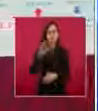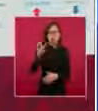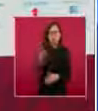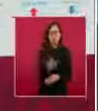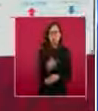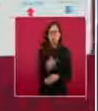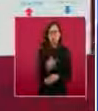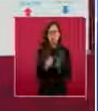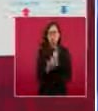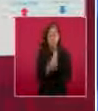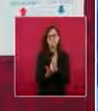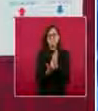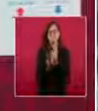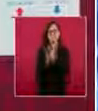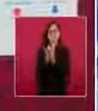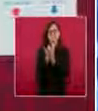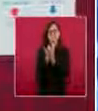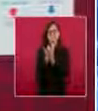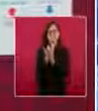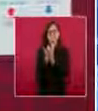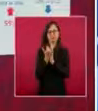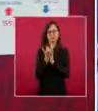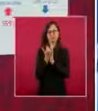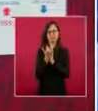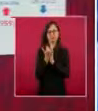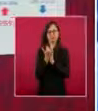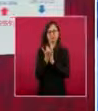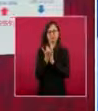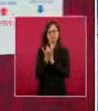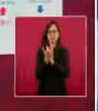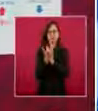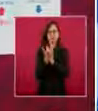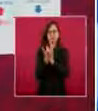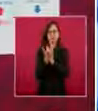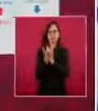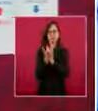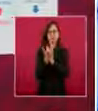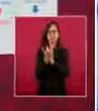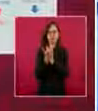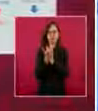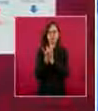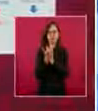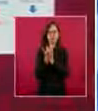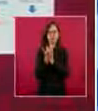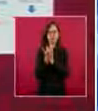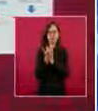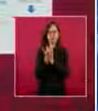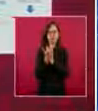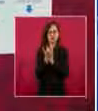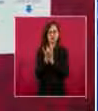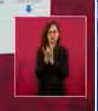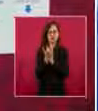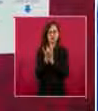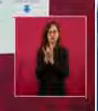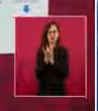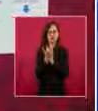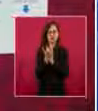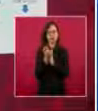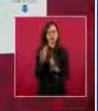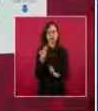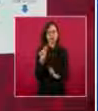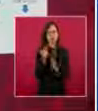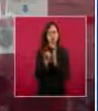Por eso es que las encuestas fallan y por eso es que las encuestas ya no sirven, Ricardo. Sí, porque están de acuerdo a un